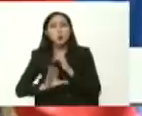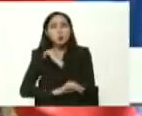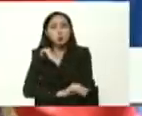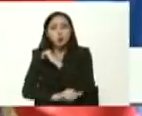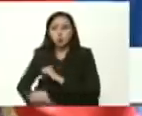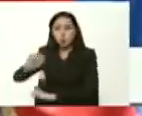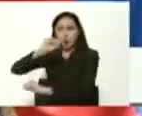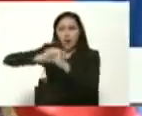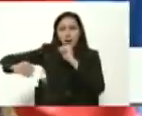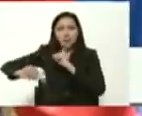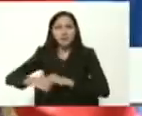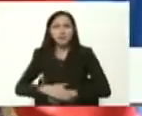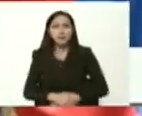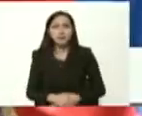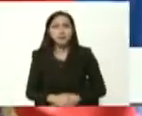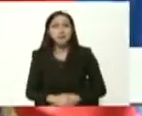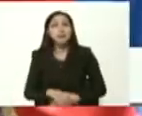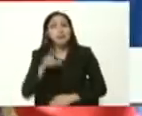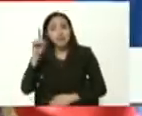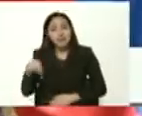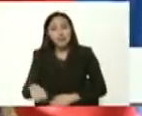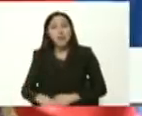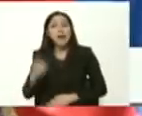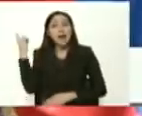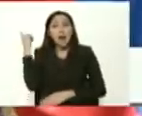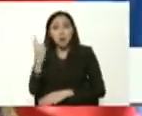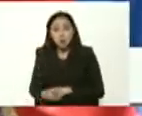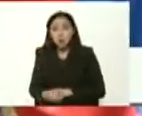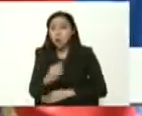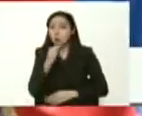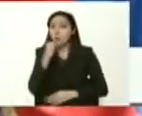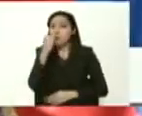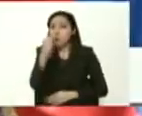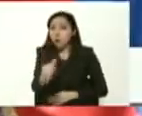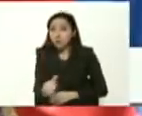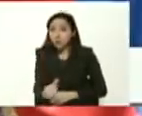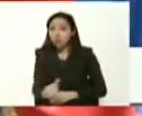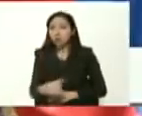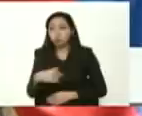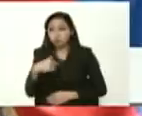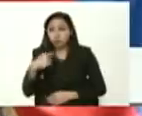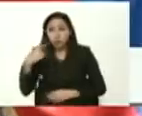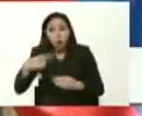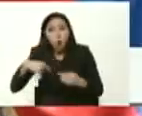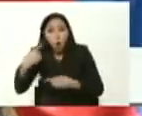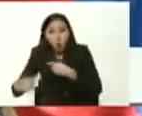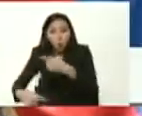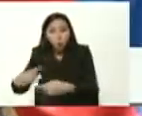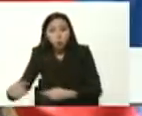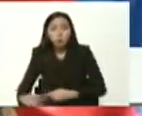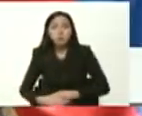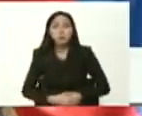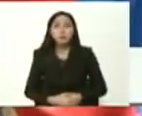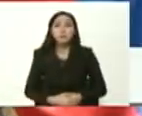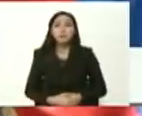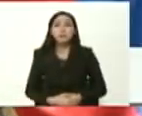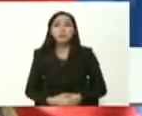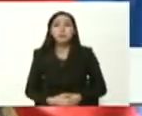Y las sanciones penales, las mencionaré posteriormente,